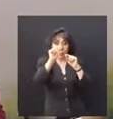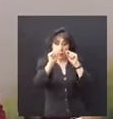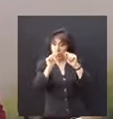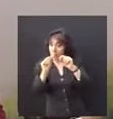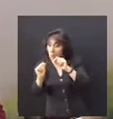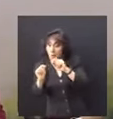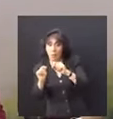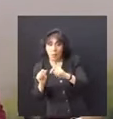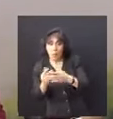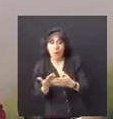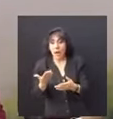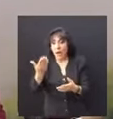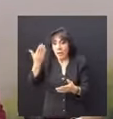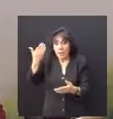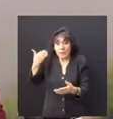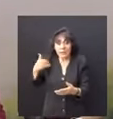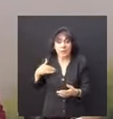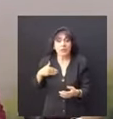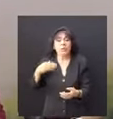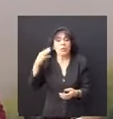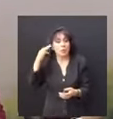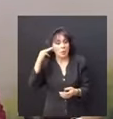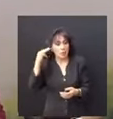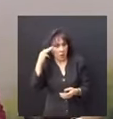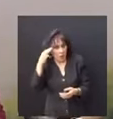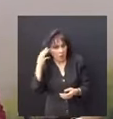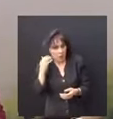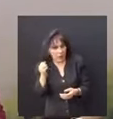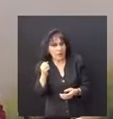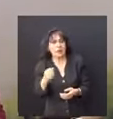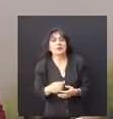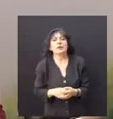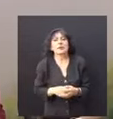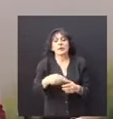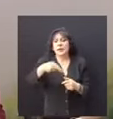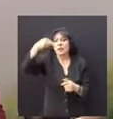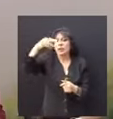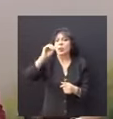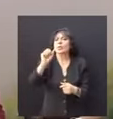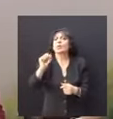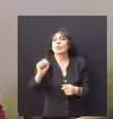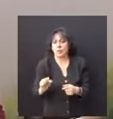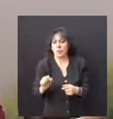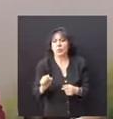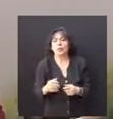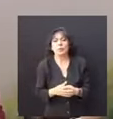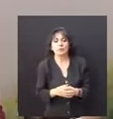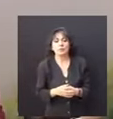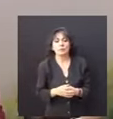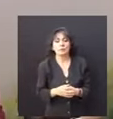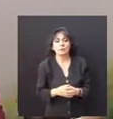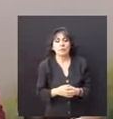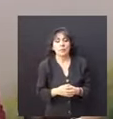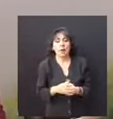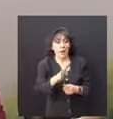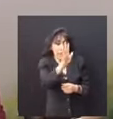antes estuve en Mérida. Y sé en el norte, en el sur del país, en el Pacífico, en el Golfo, en el